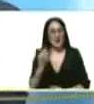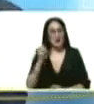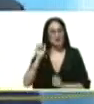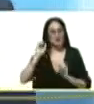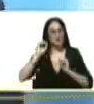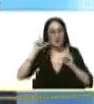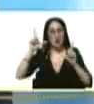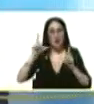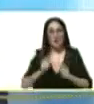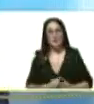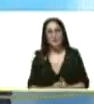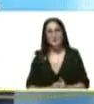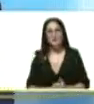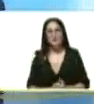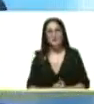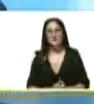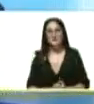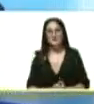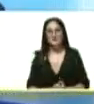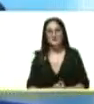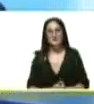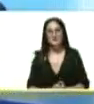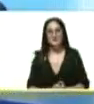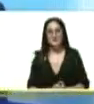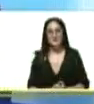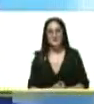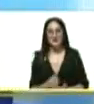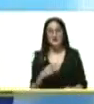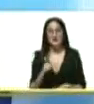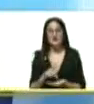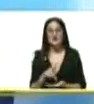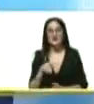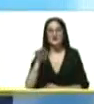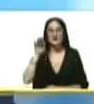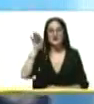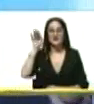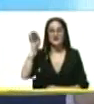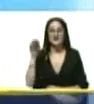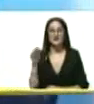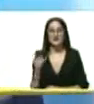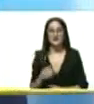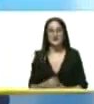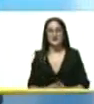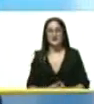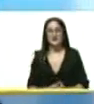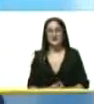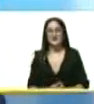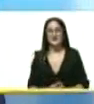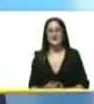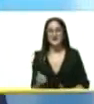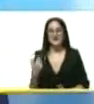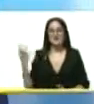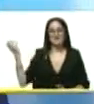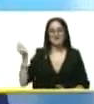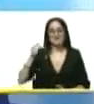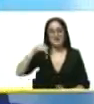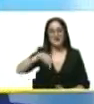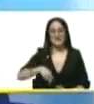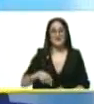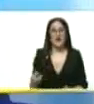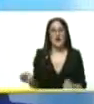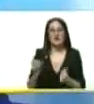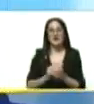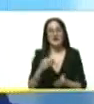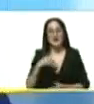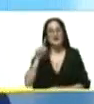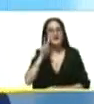lo que van a ver ahí. Yo ya lo vi. Yo fui al futuro y vine. Y me traje el futuro para acá, para que ustedes vean los avances